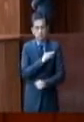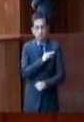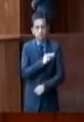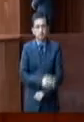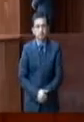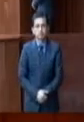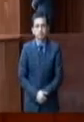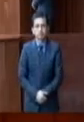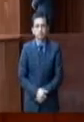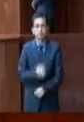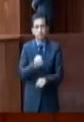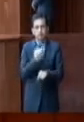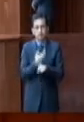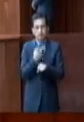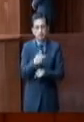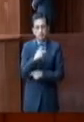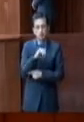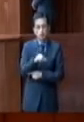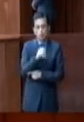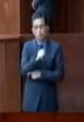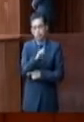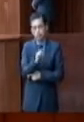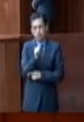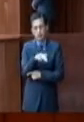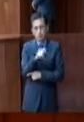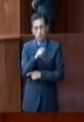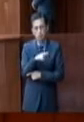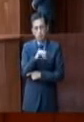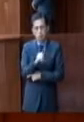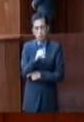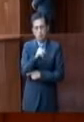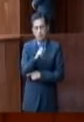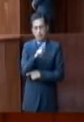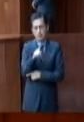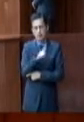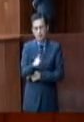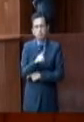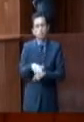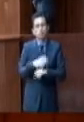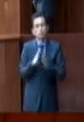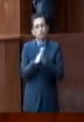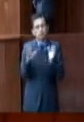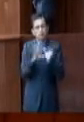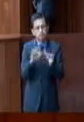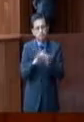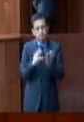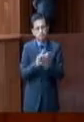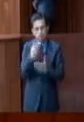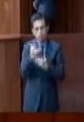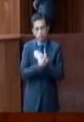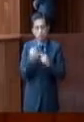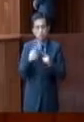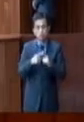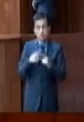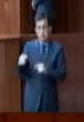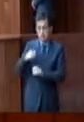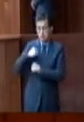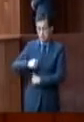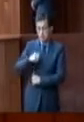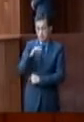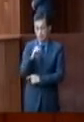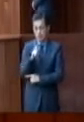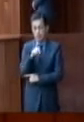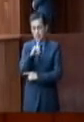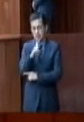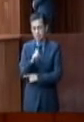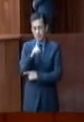secretario josé antonio pérez parra de cuenta por favor con los proyectos elaborados por la ponencia del magistrado felipe lamata